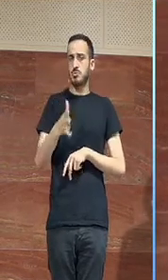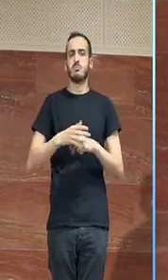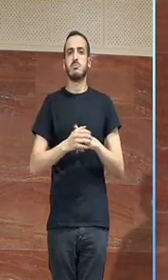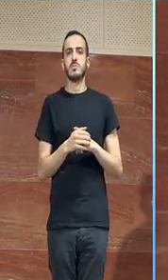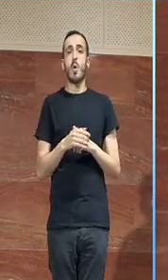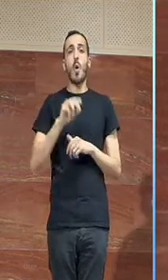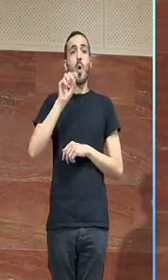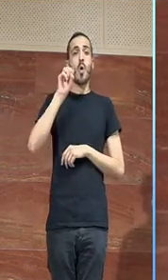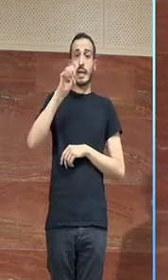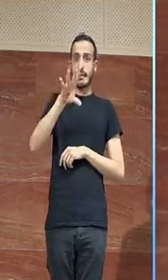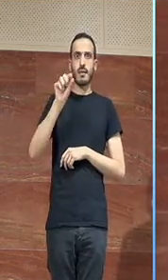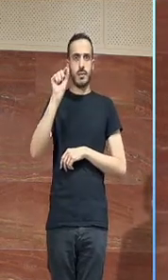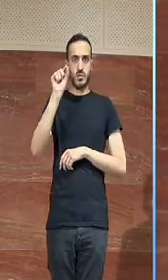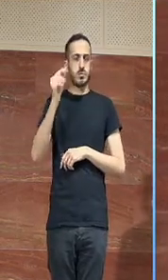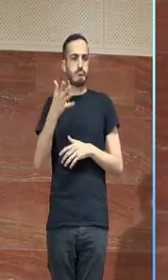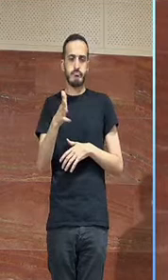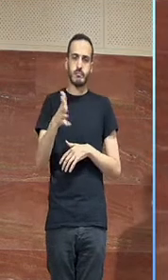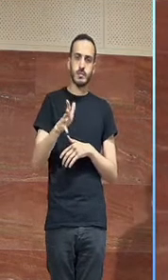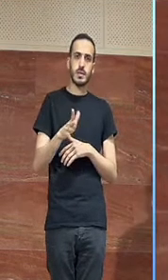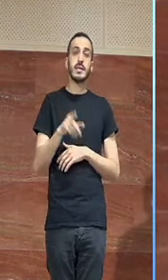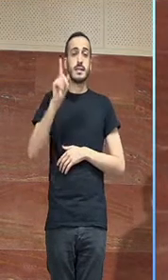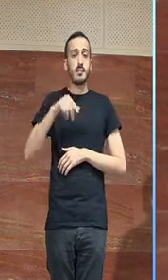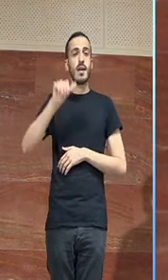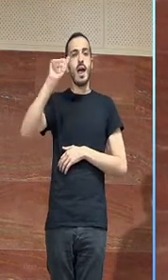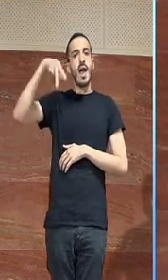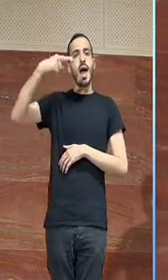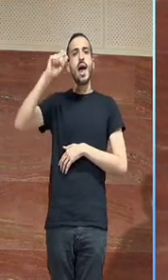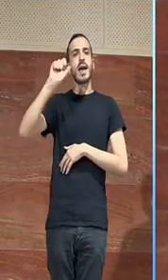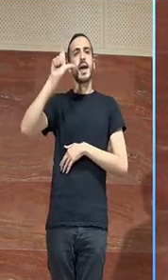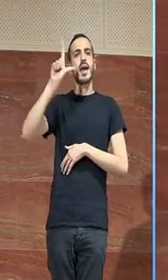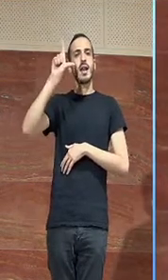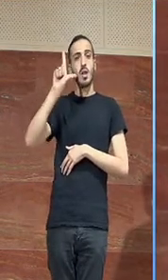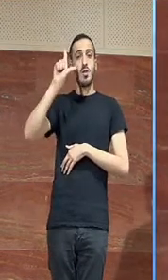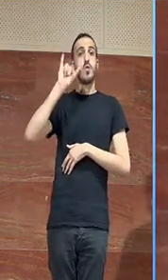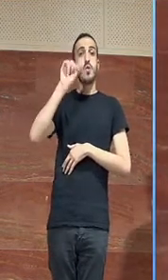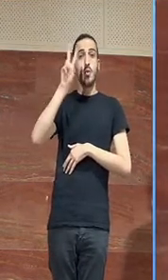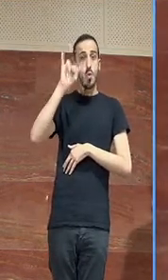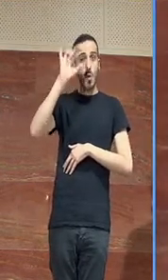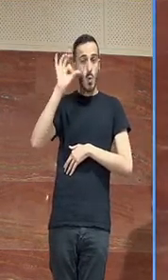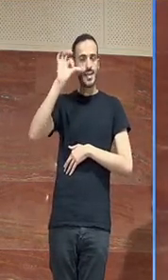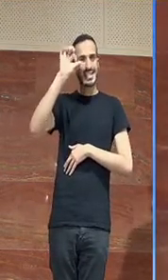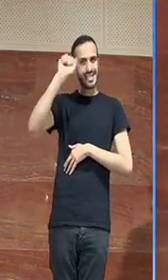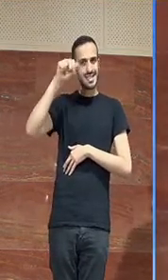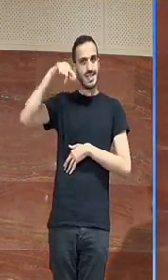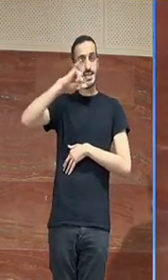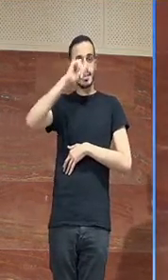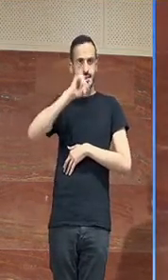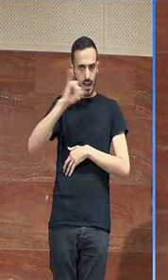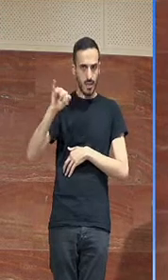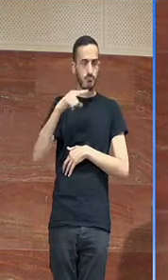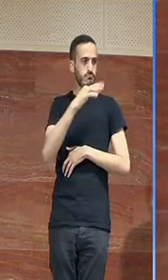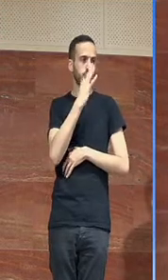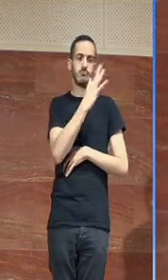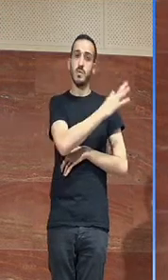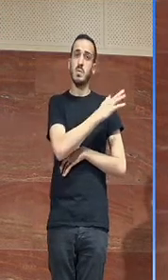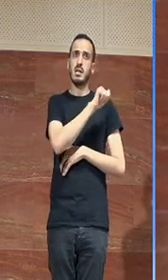lugar, José Luis Sanz, al que quiero agradecer especialmente que esté aquí hoy, porque hace una semana, si